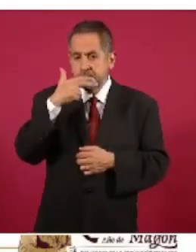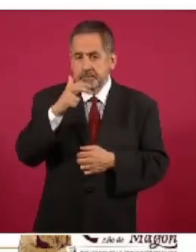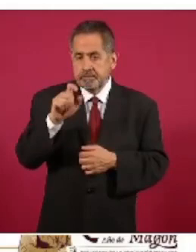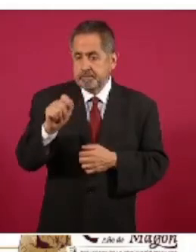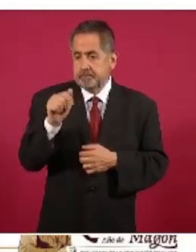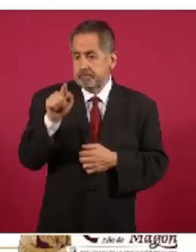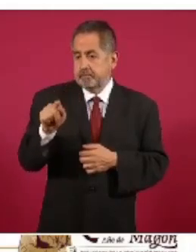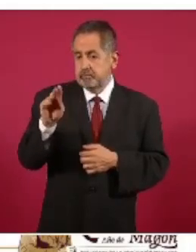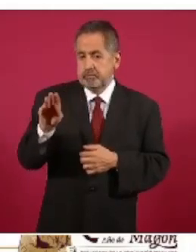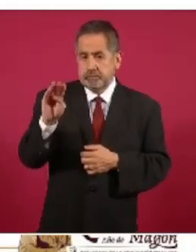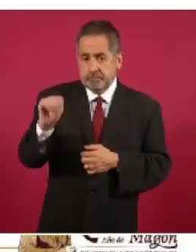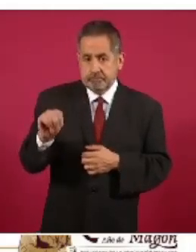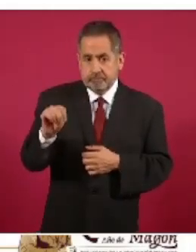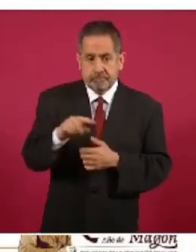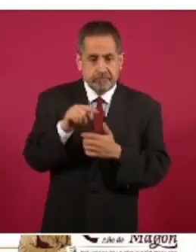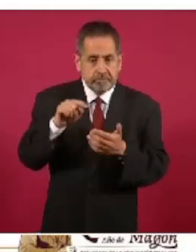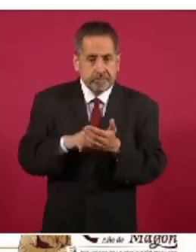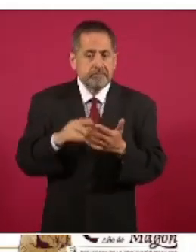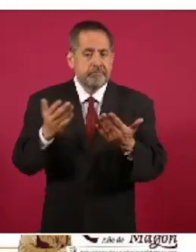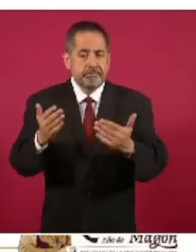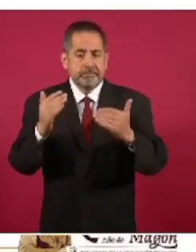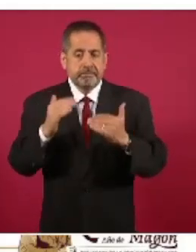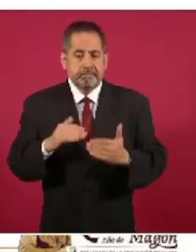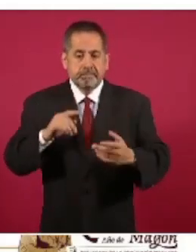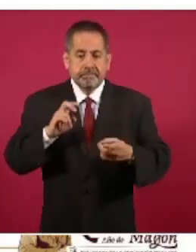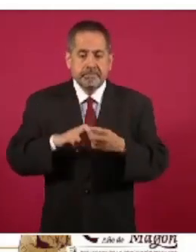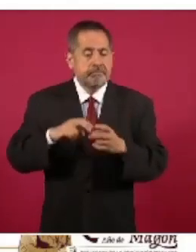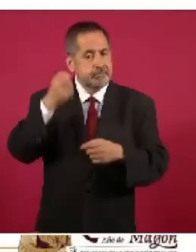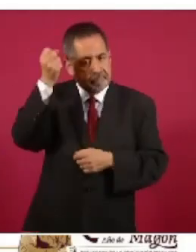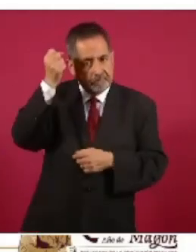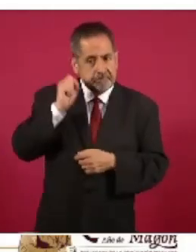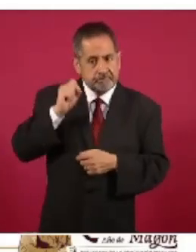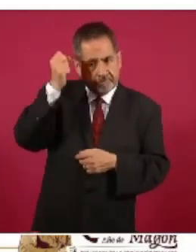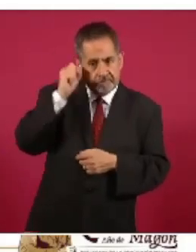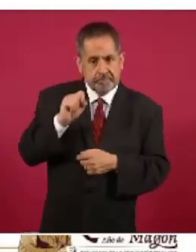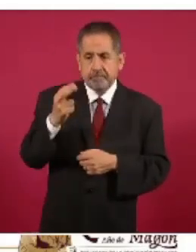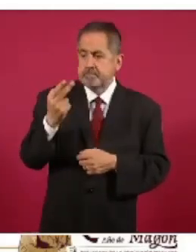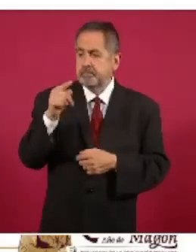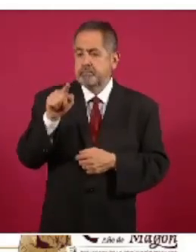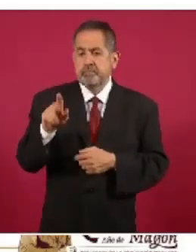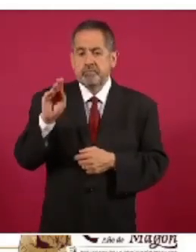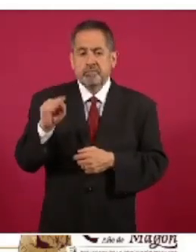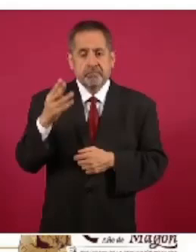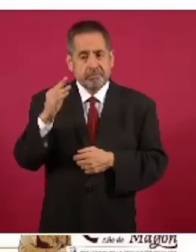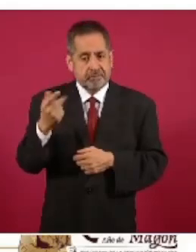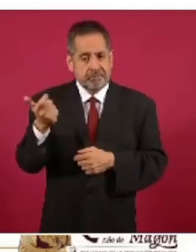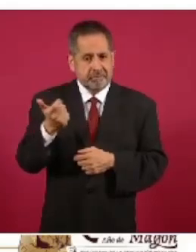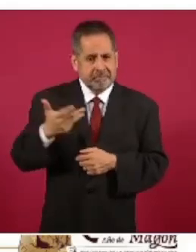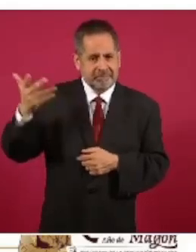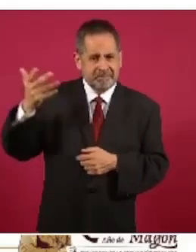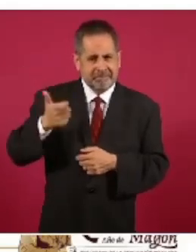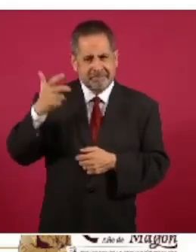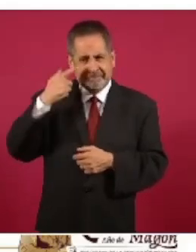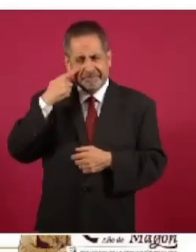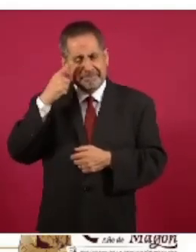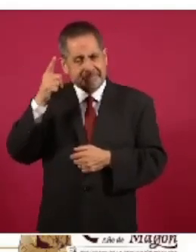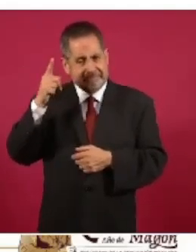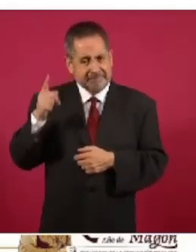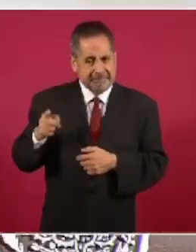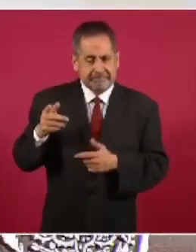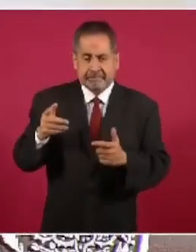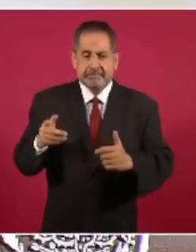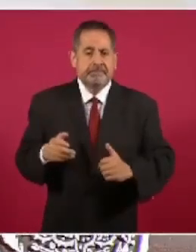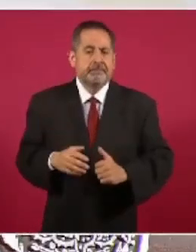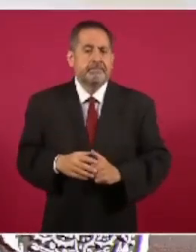y 25 pesos con 94 centavos de Quick Gas en Culiacán, Sinaloa. Seguimos